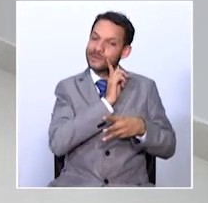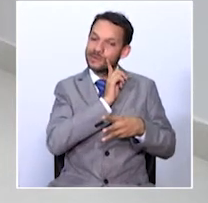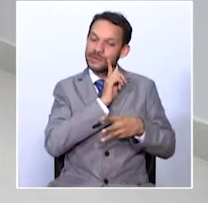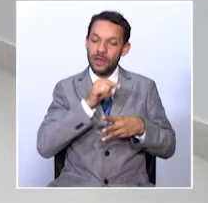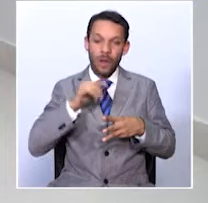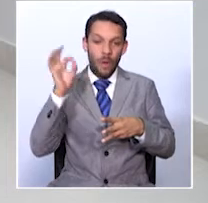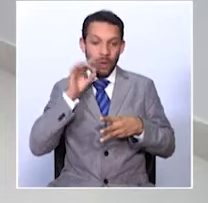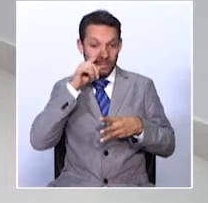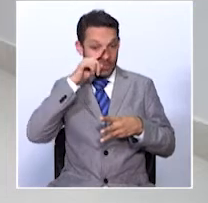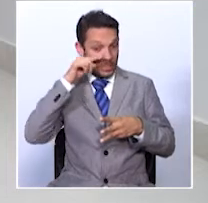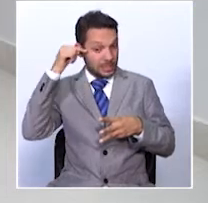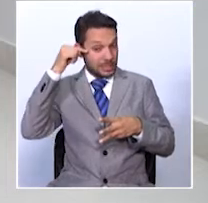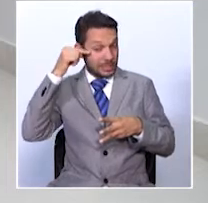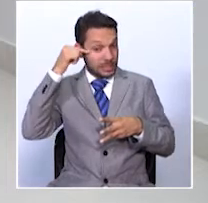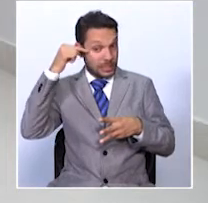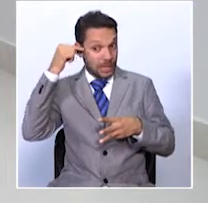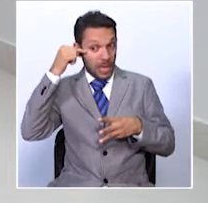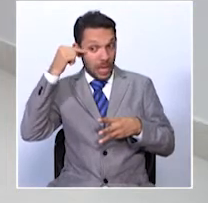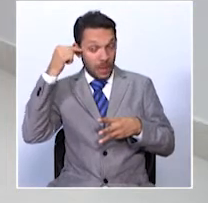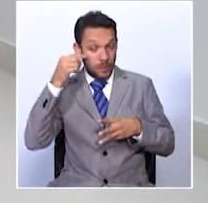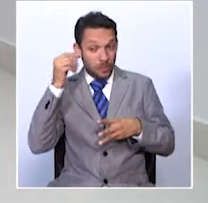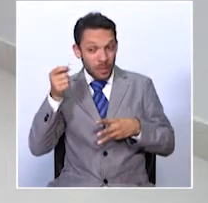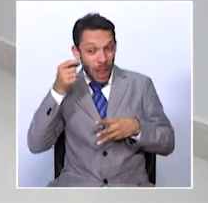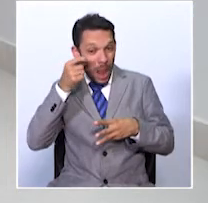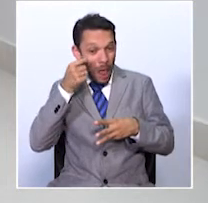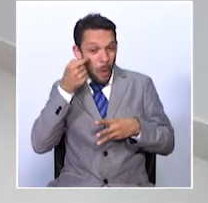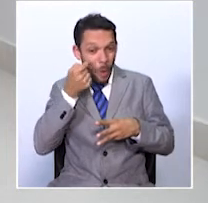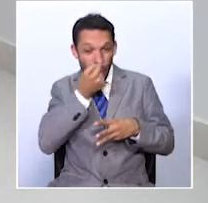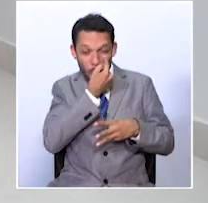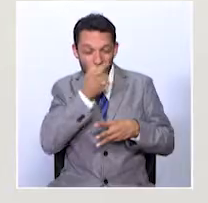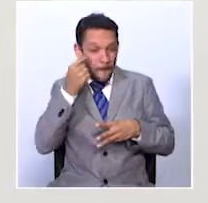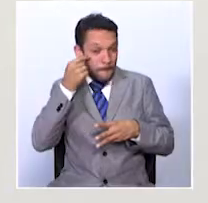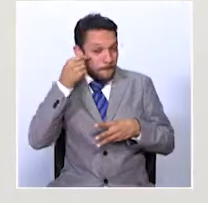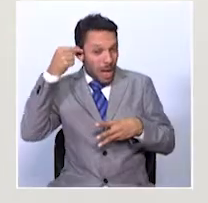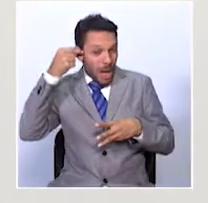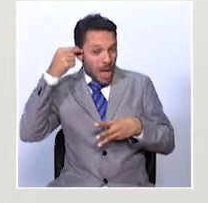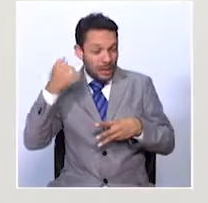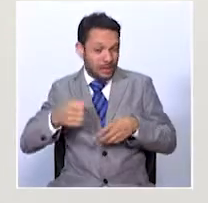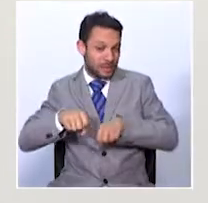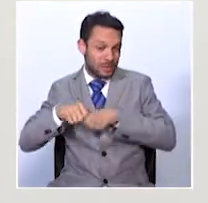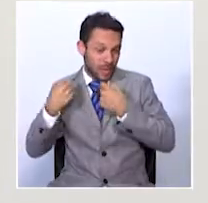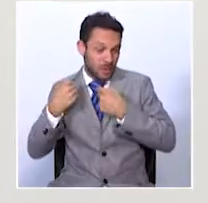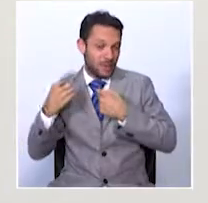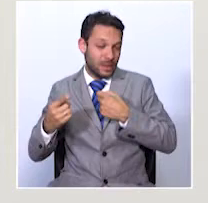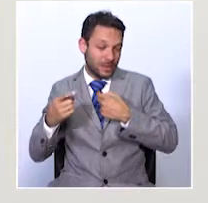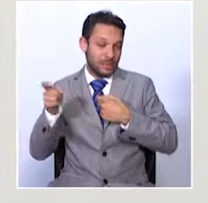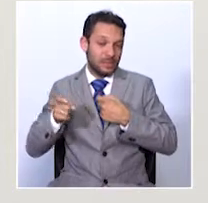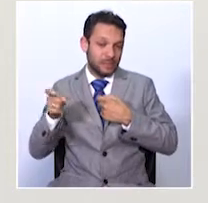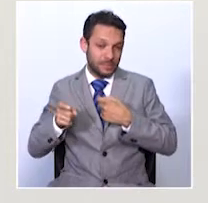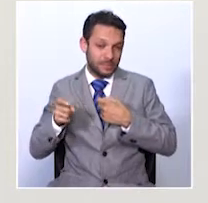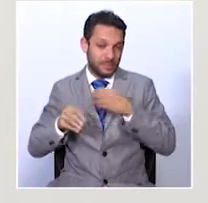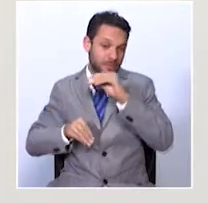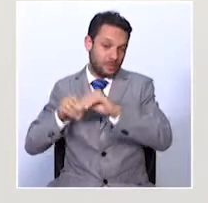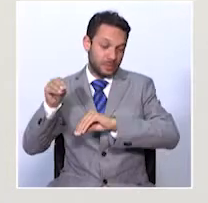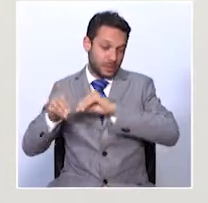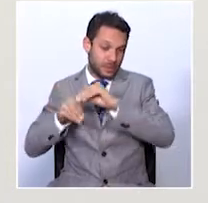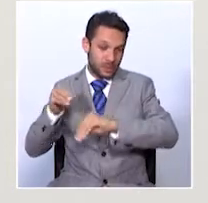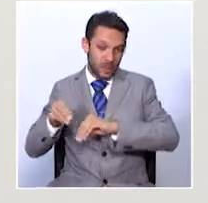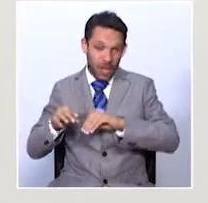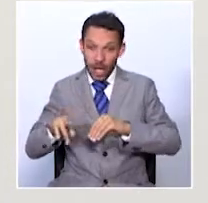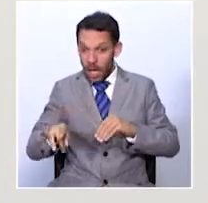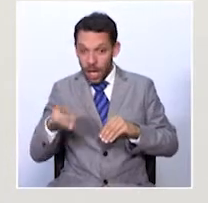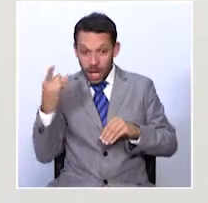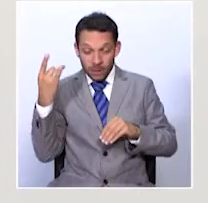gallina, ¿cierto? Entonces esa pata de gallina, como es de expresión, muchas veces no le sirve